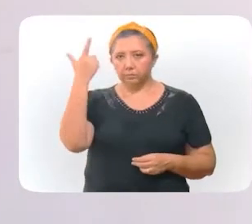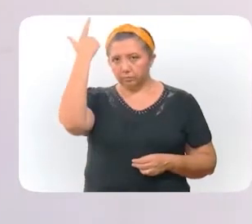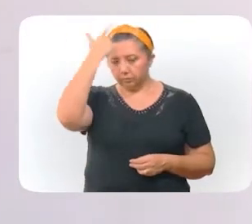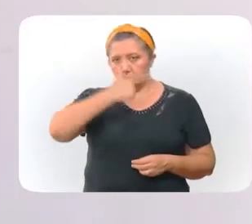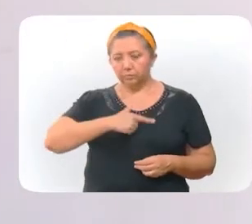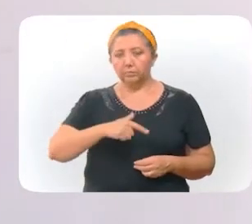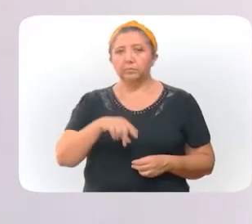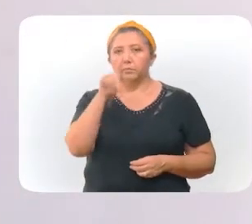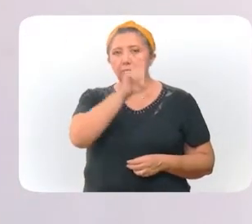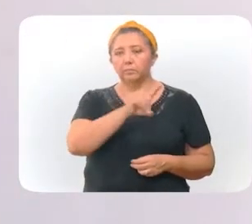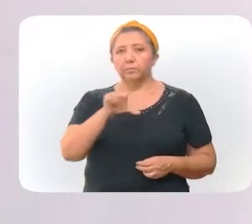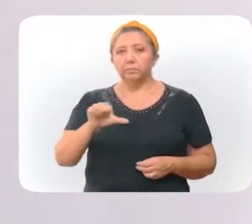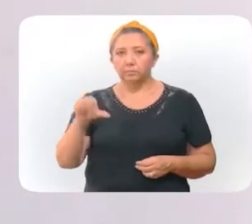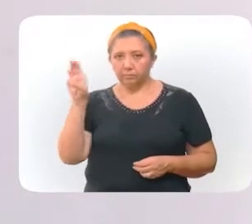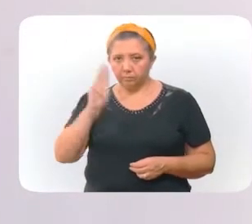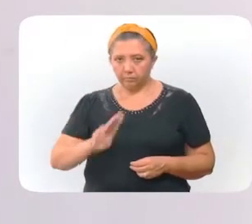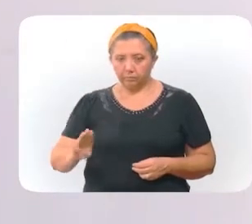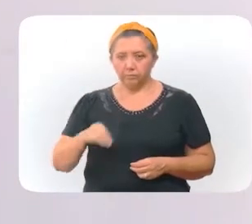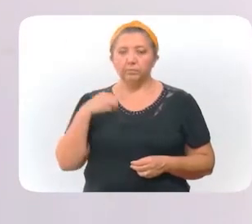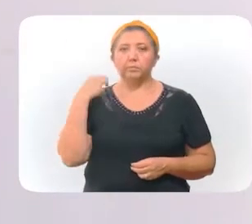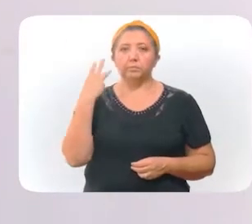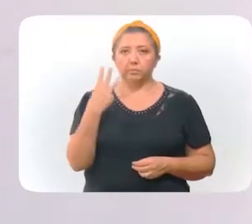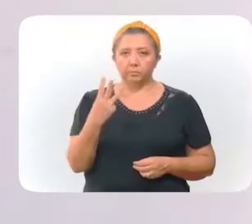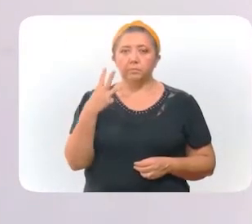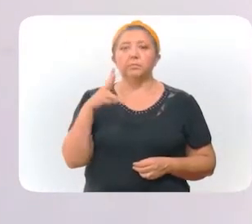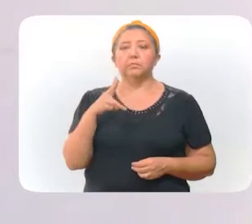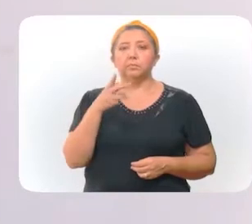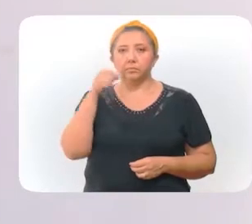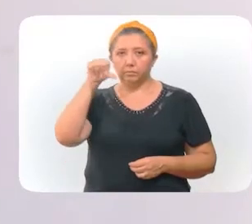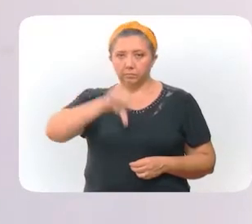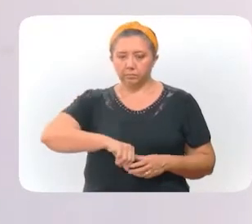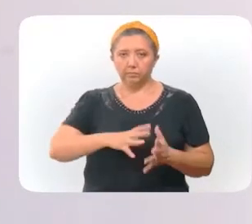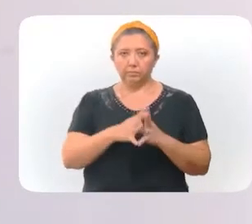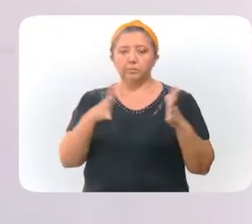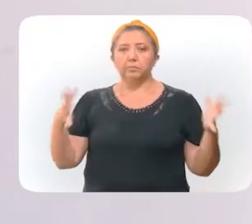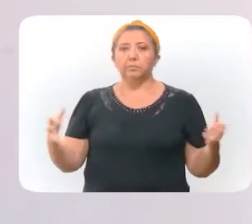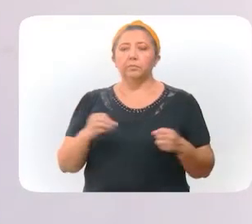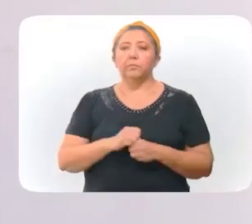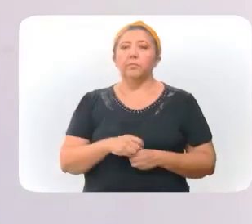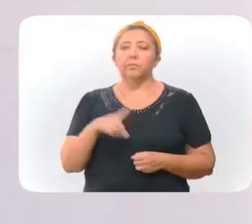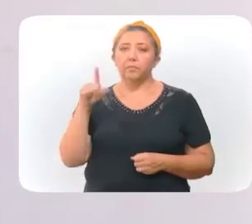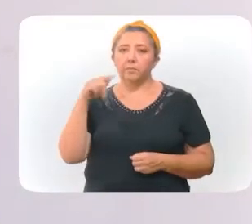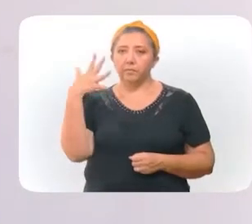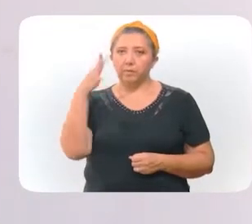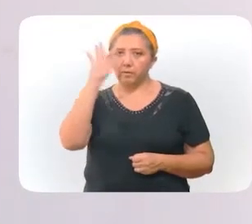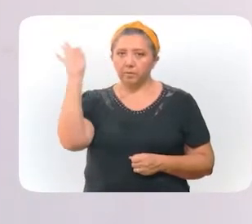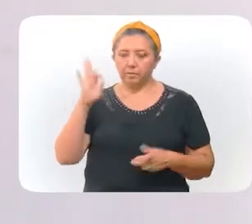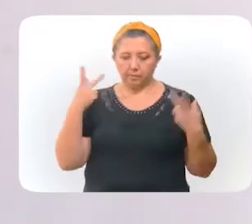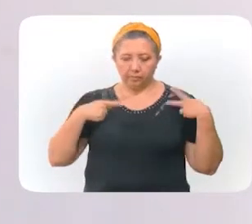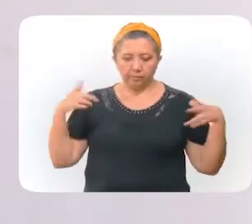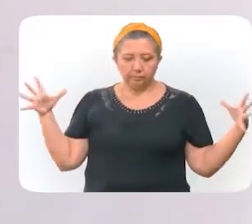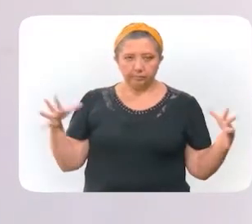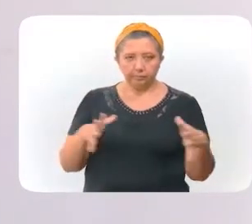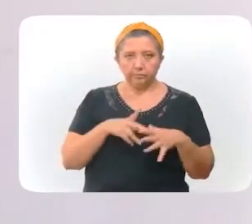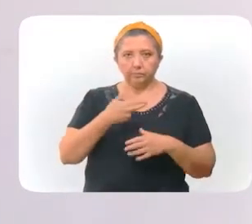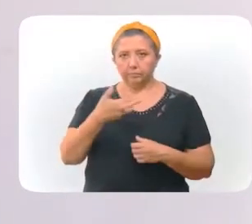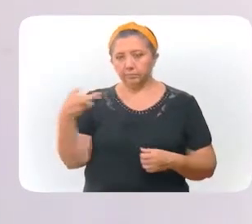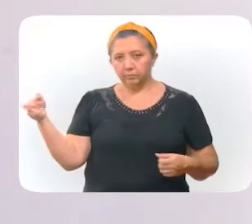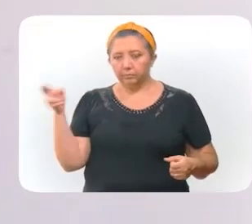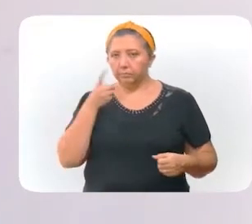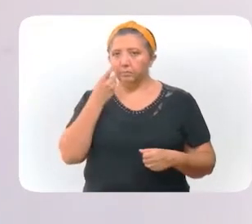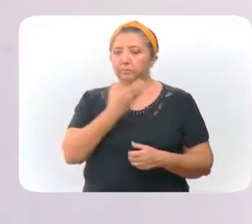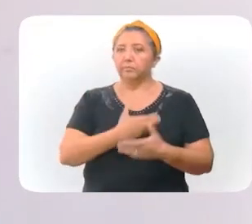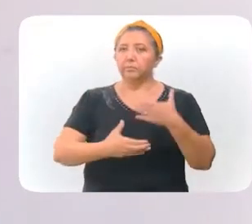noche de domingo a miércoles. 3. También a partir de hoy se incrementan los aforos del 75% de su capacidad en